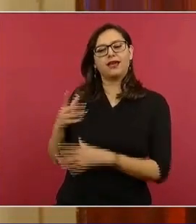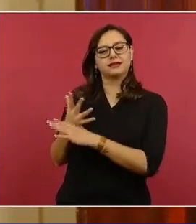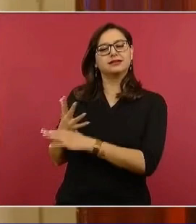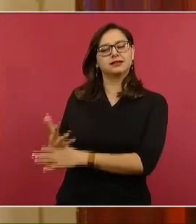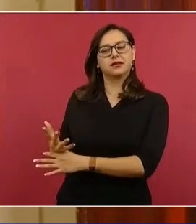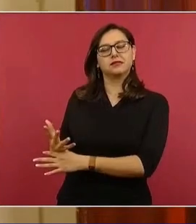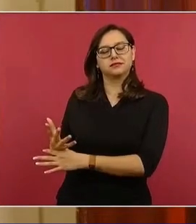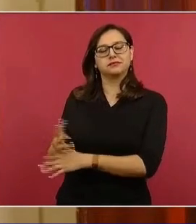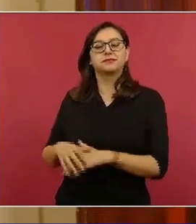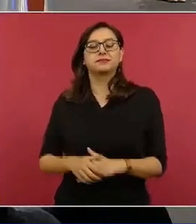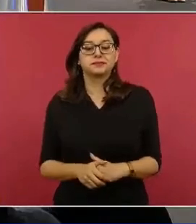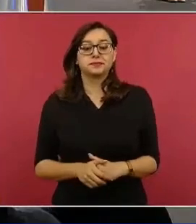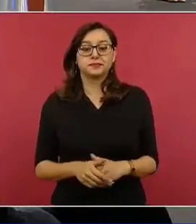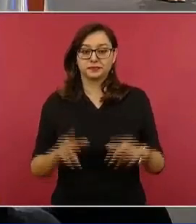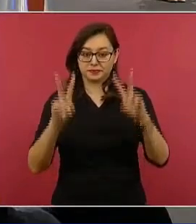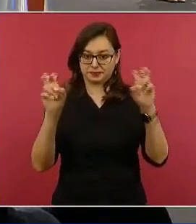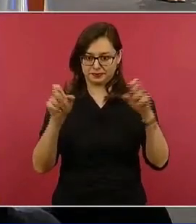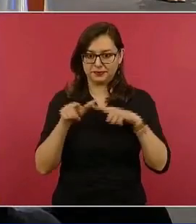En México